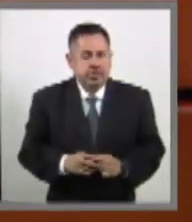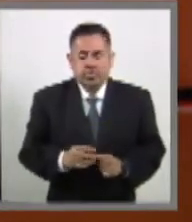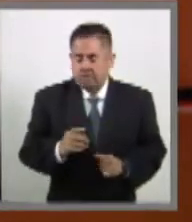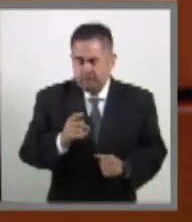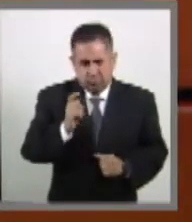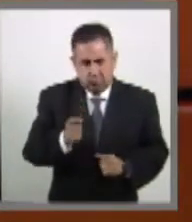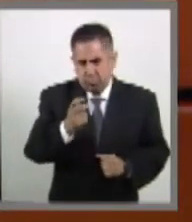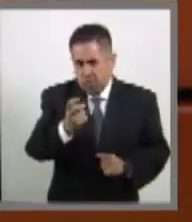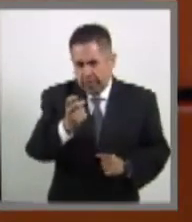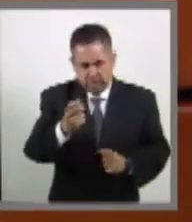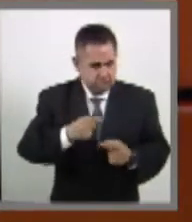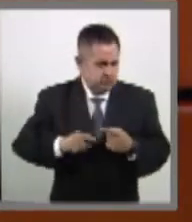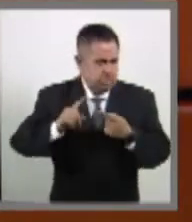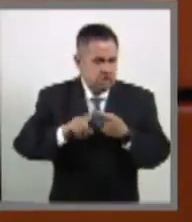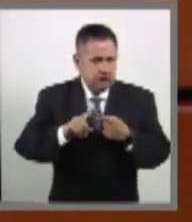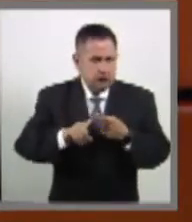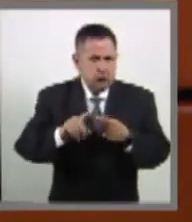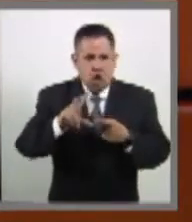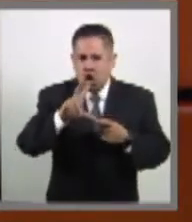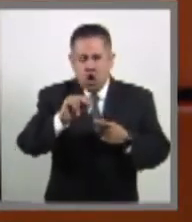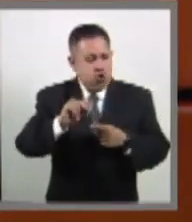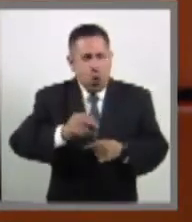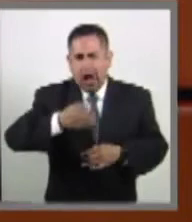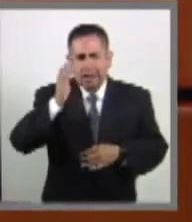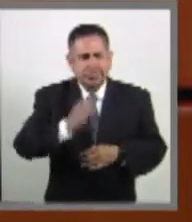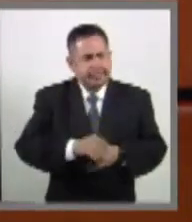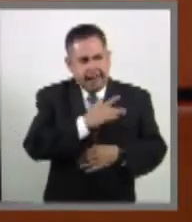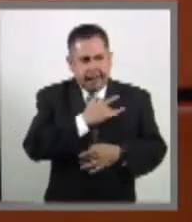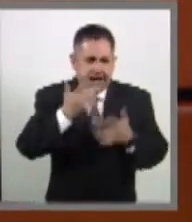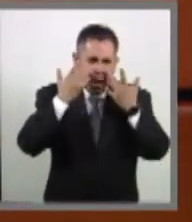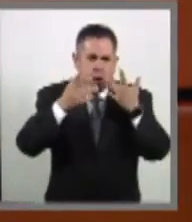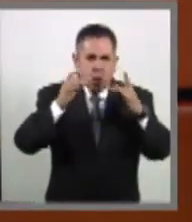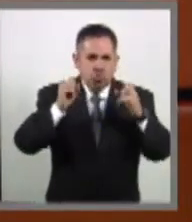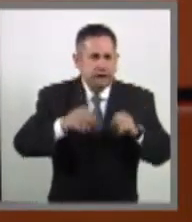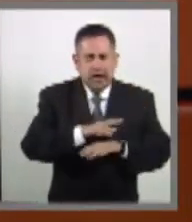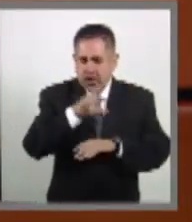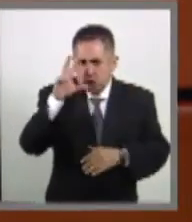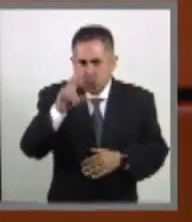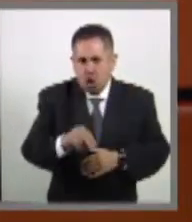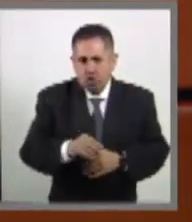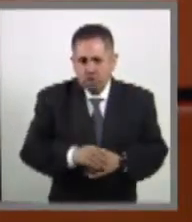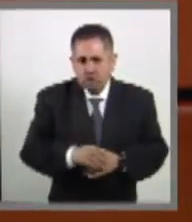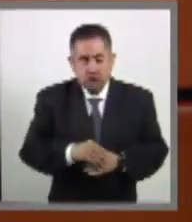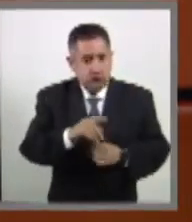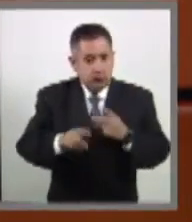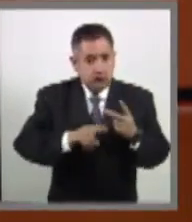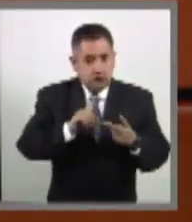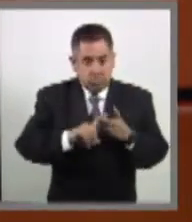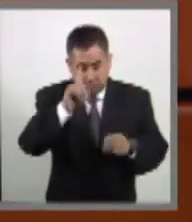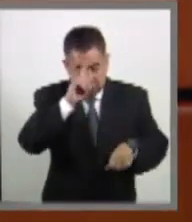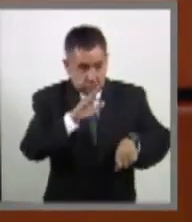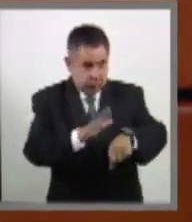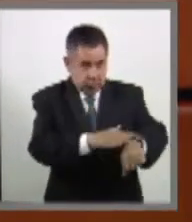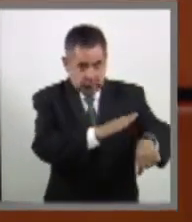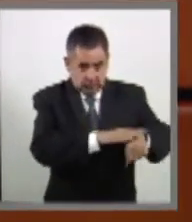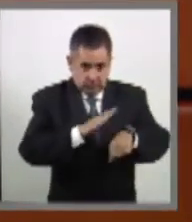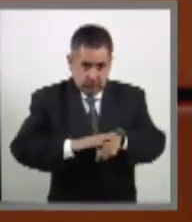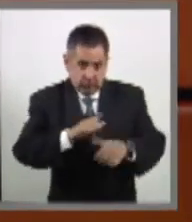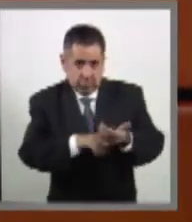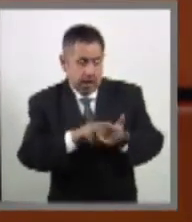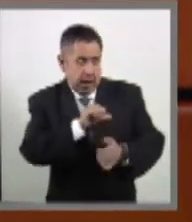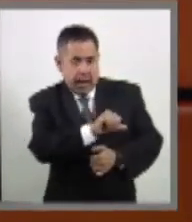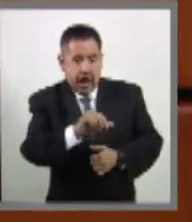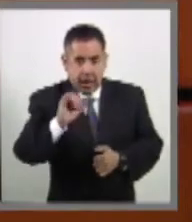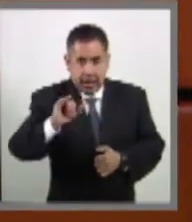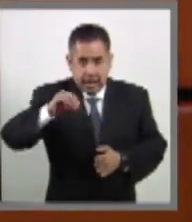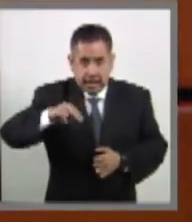primero, que no se le acepte la renuncia. Segundo, exhortar a sus compañeros del INAI